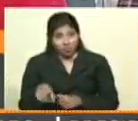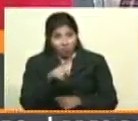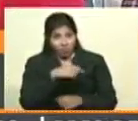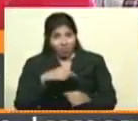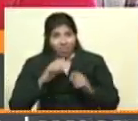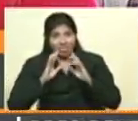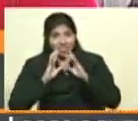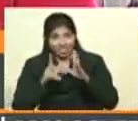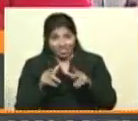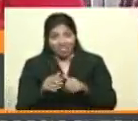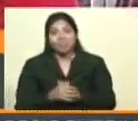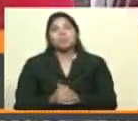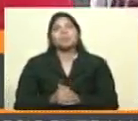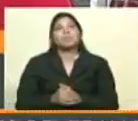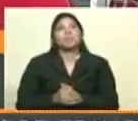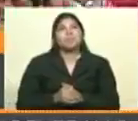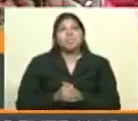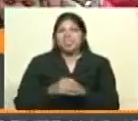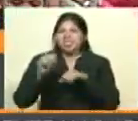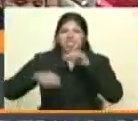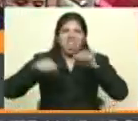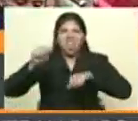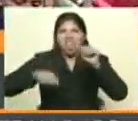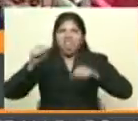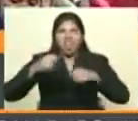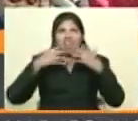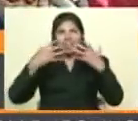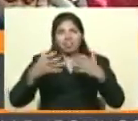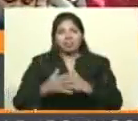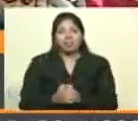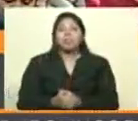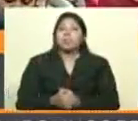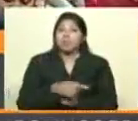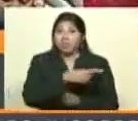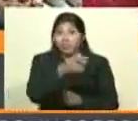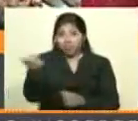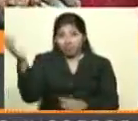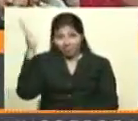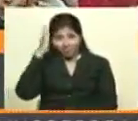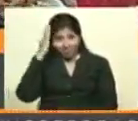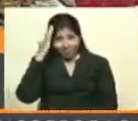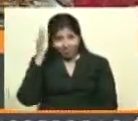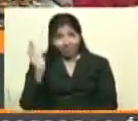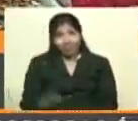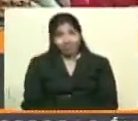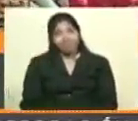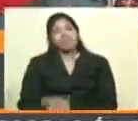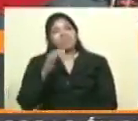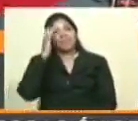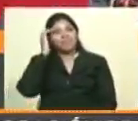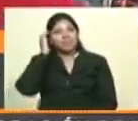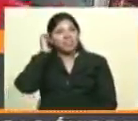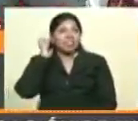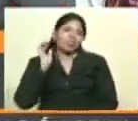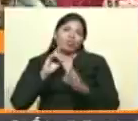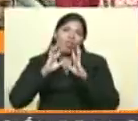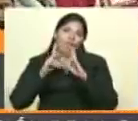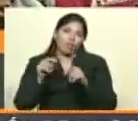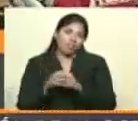lo que sé de Ramos Alú? Lo último de Ramos Alú, ¿ustedes se enteraron? No se los voy a contar.